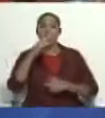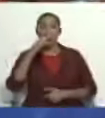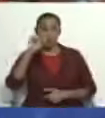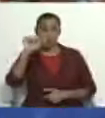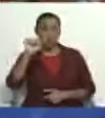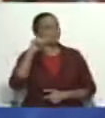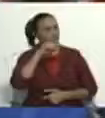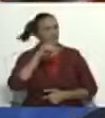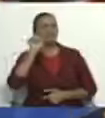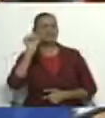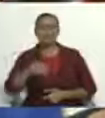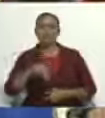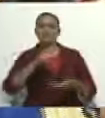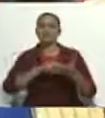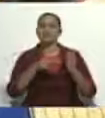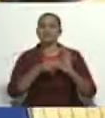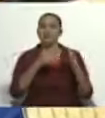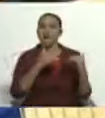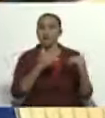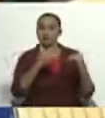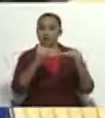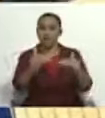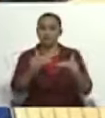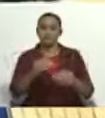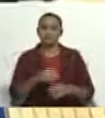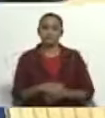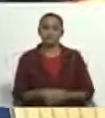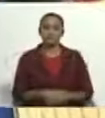al imperialismo está la amenaza en la calle.